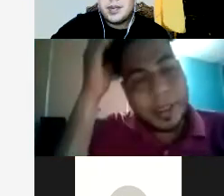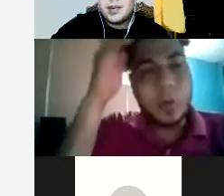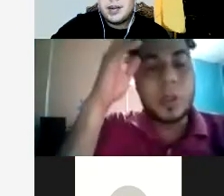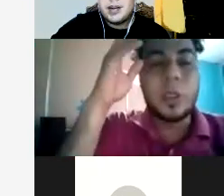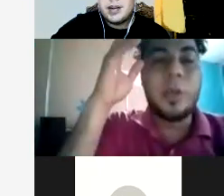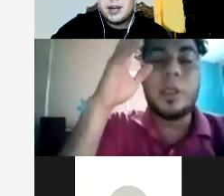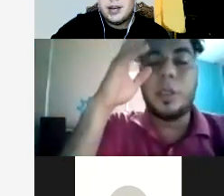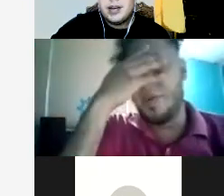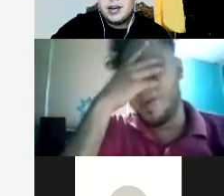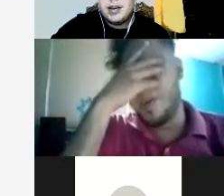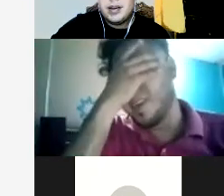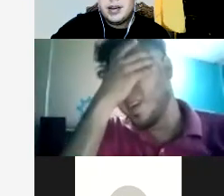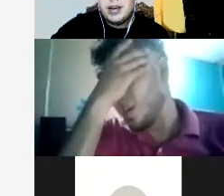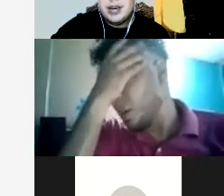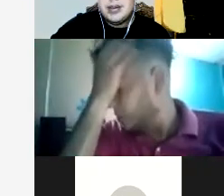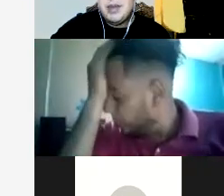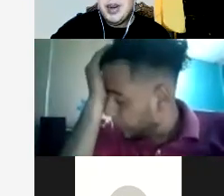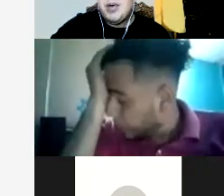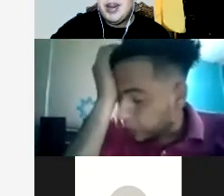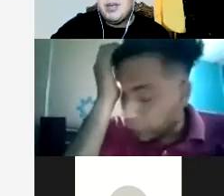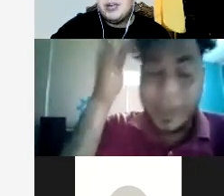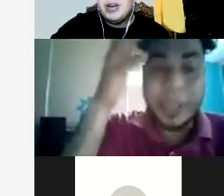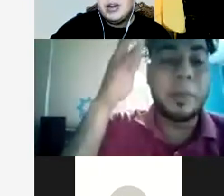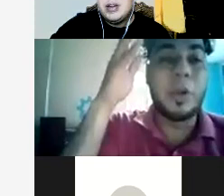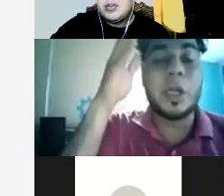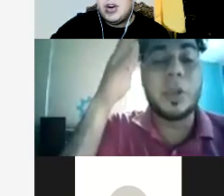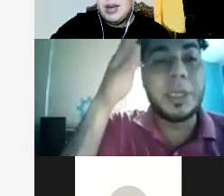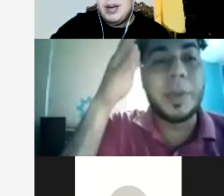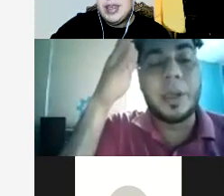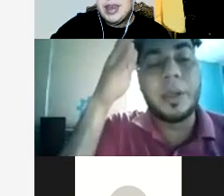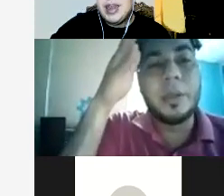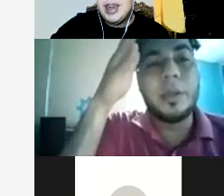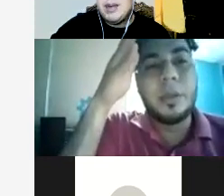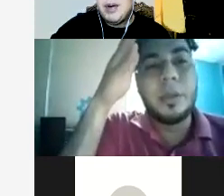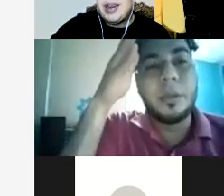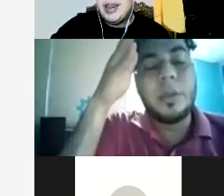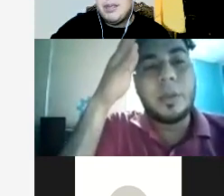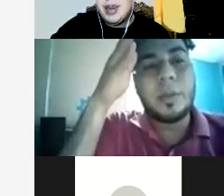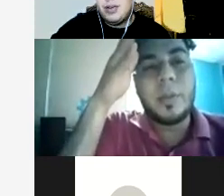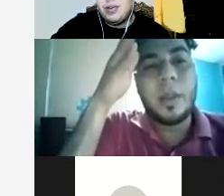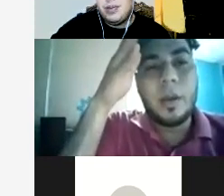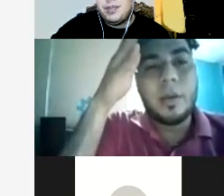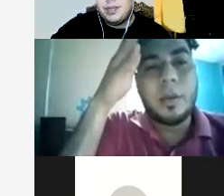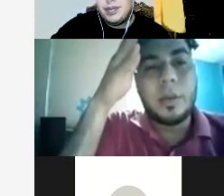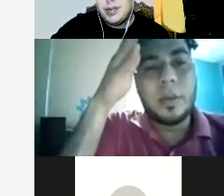ser, siempre van a ser, Siempre lo nunca van veremos, a ser solamente principales. estarán en la parte de mando.